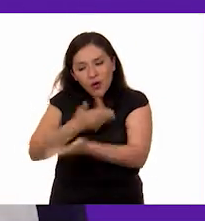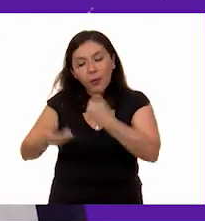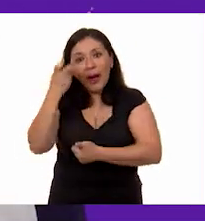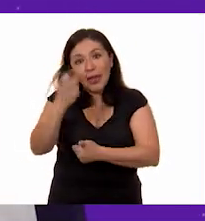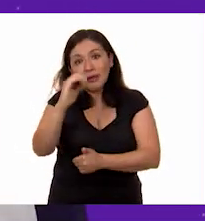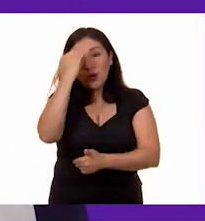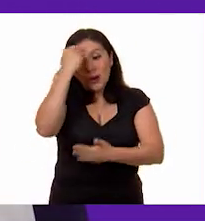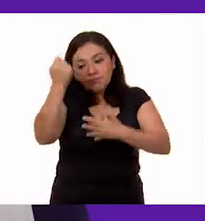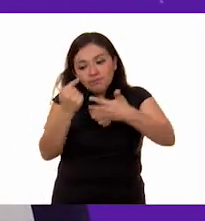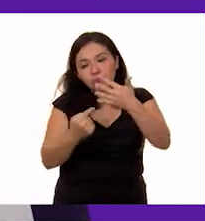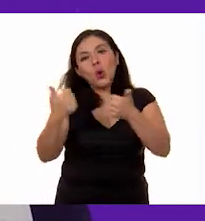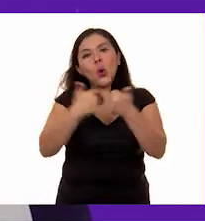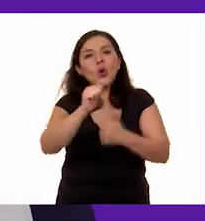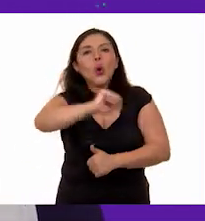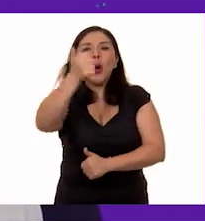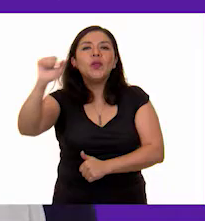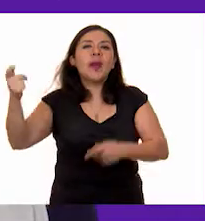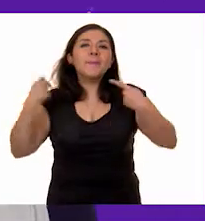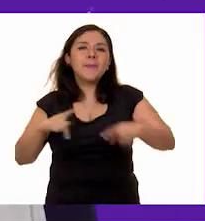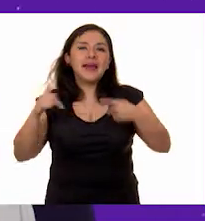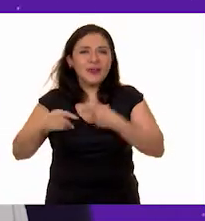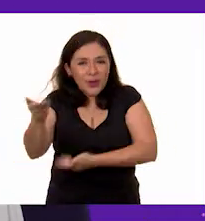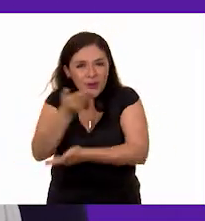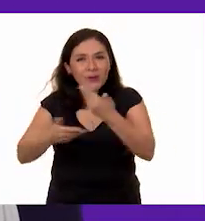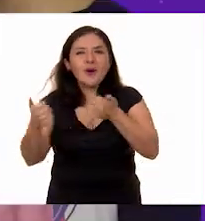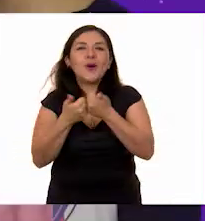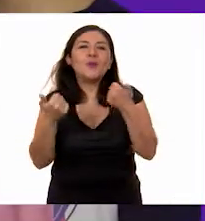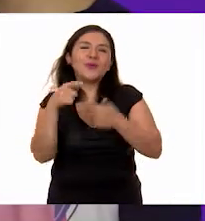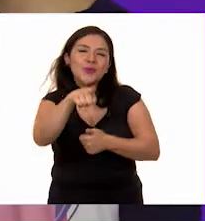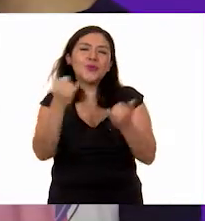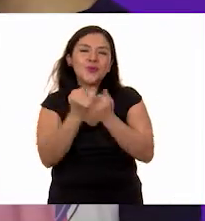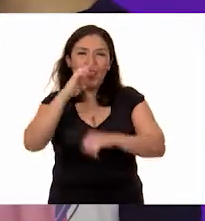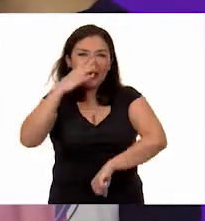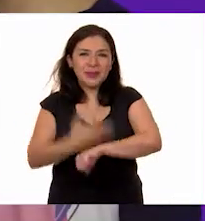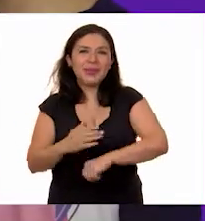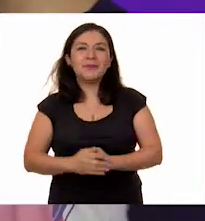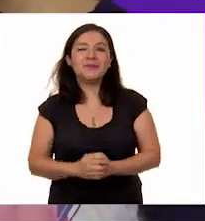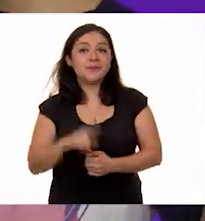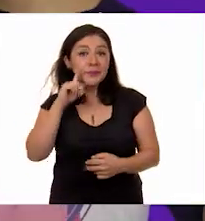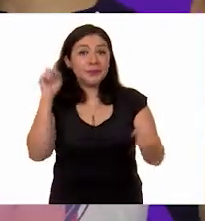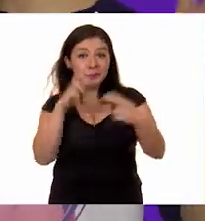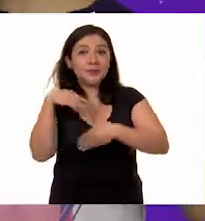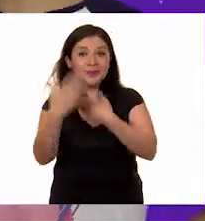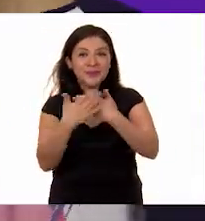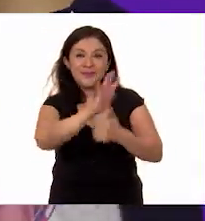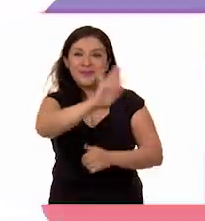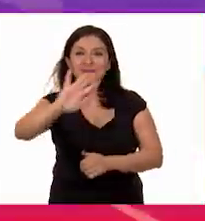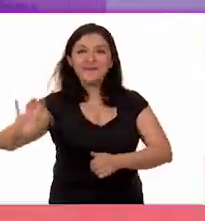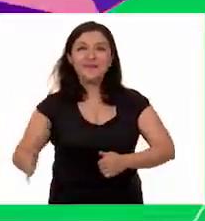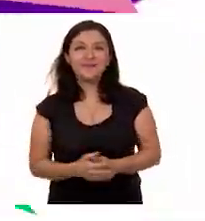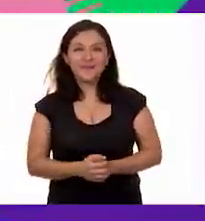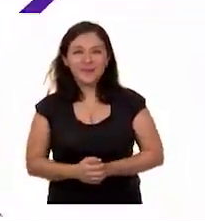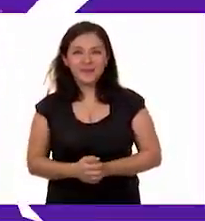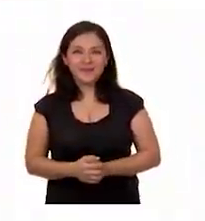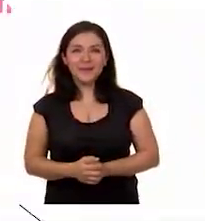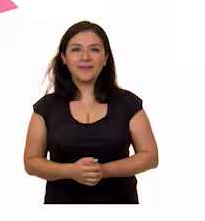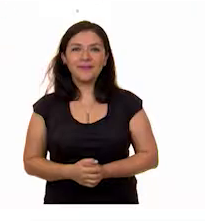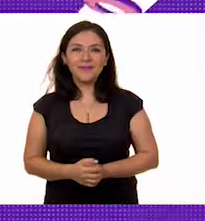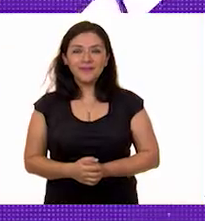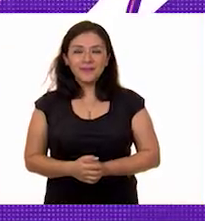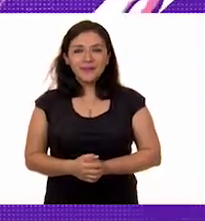valioso conocimiento con otros cibernautas responsables como tú. Hasta la próxima, chicas y chicos. Adiós.